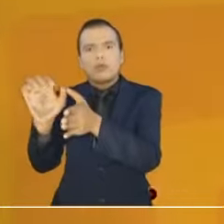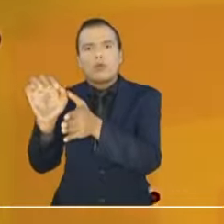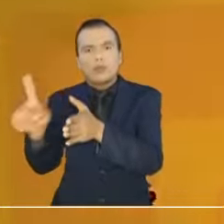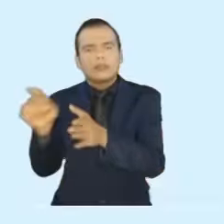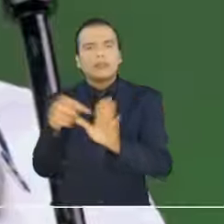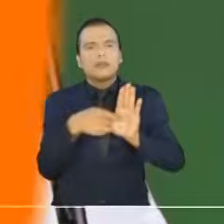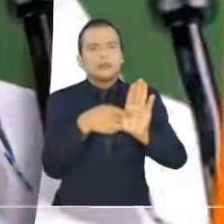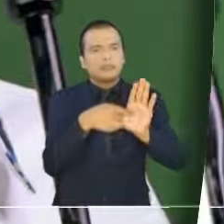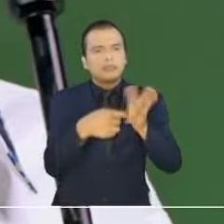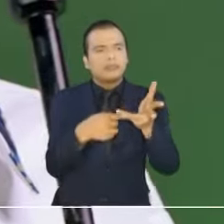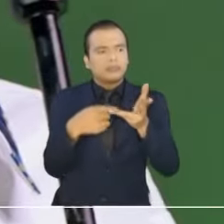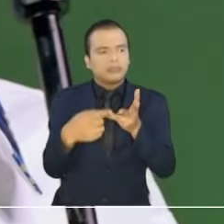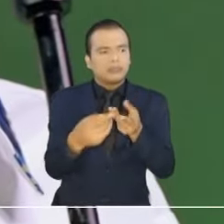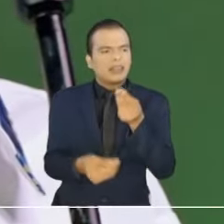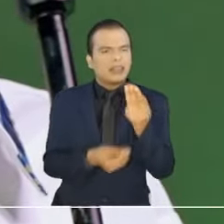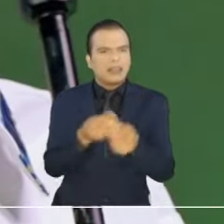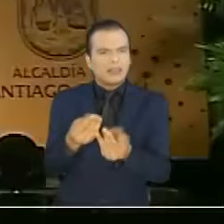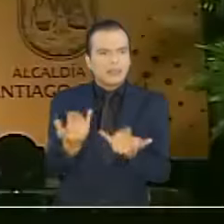de agosto.